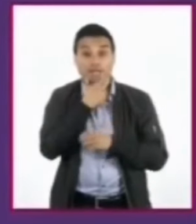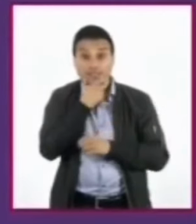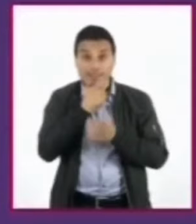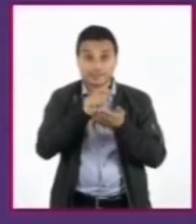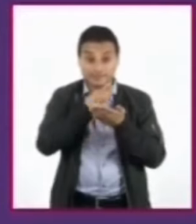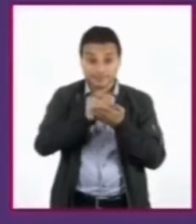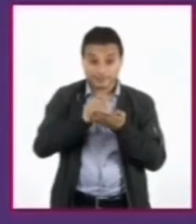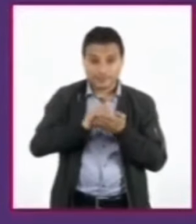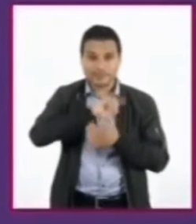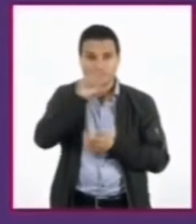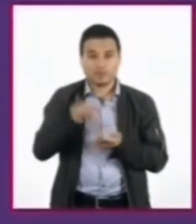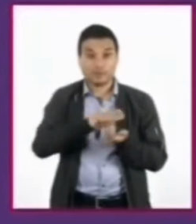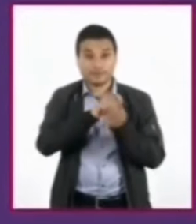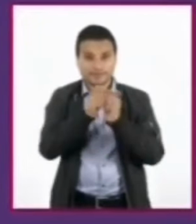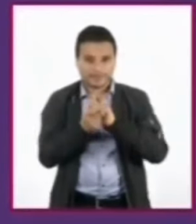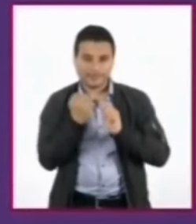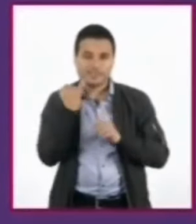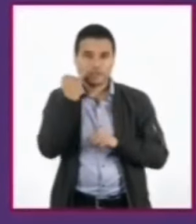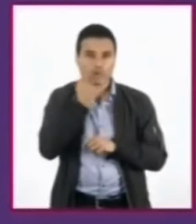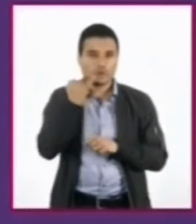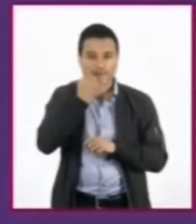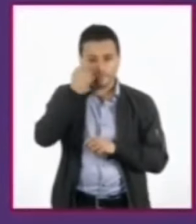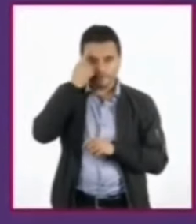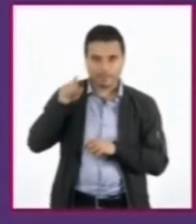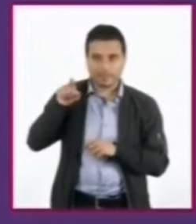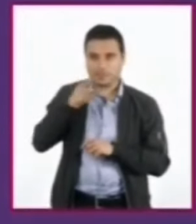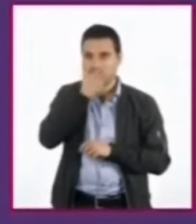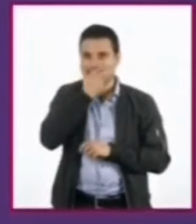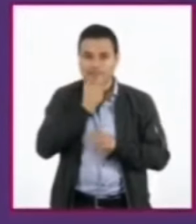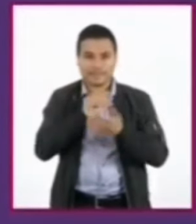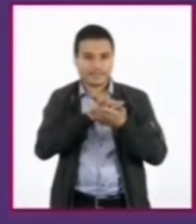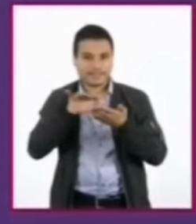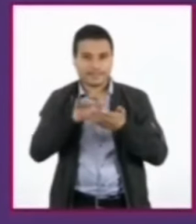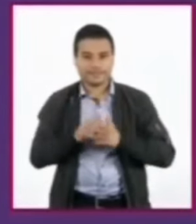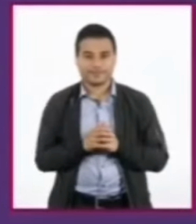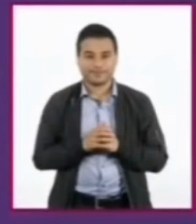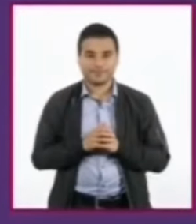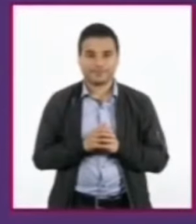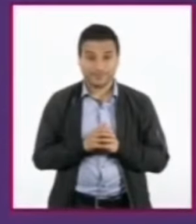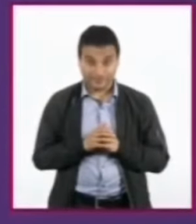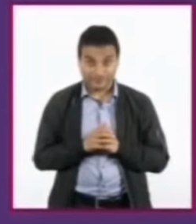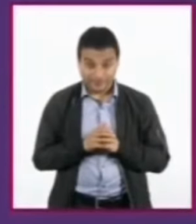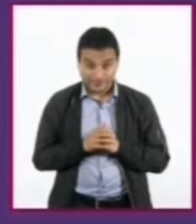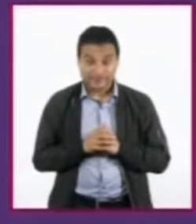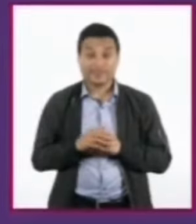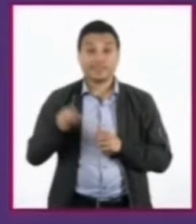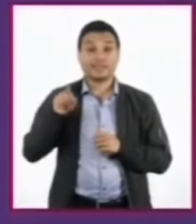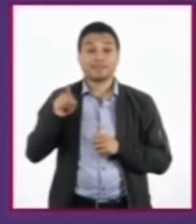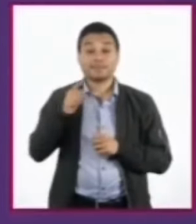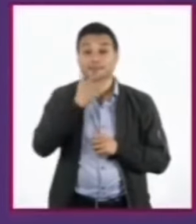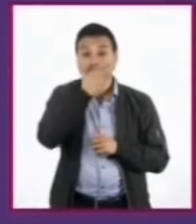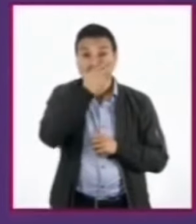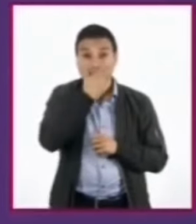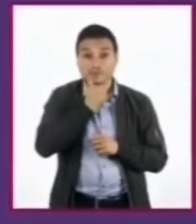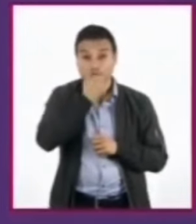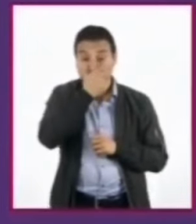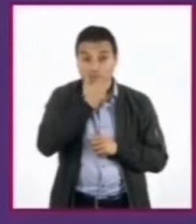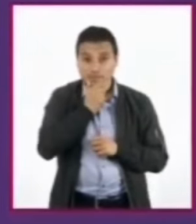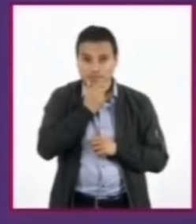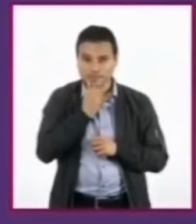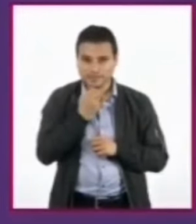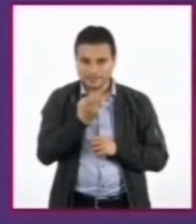que sirvieron a Lavoisier para sus experimentos. Los descubrimientos sobre el papel del oxígeno cuando las sustancias